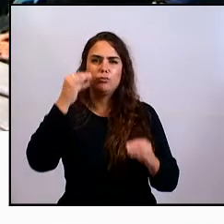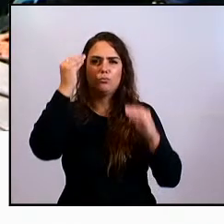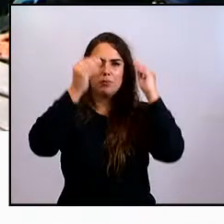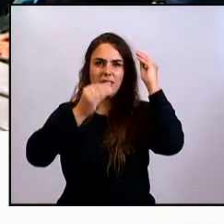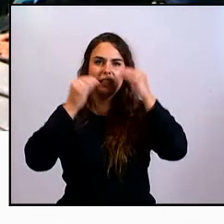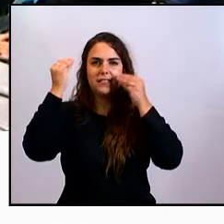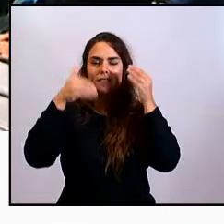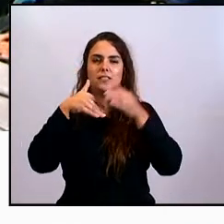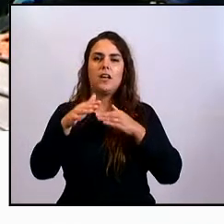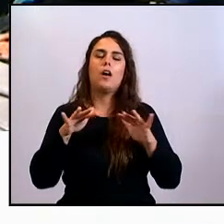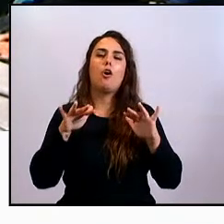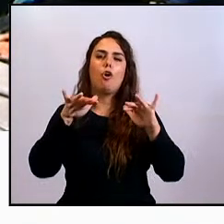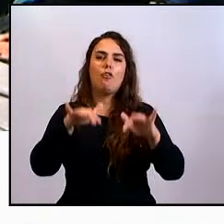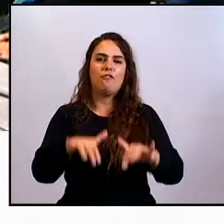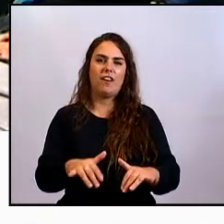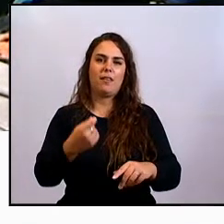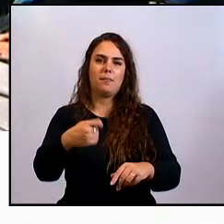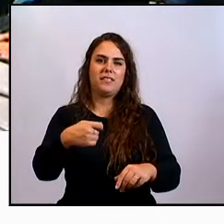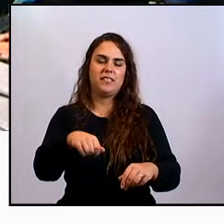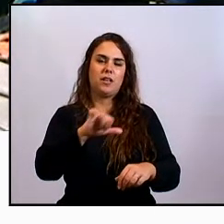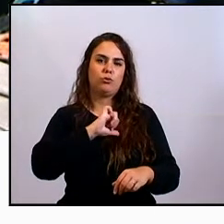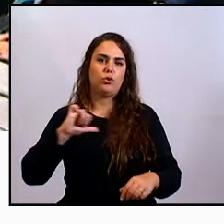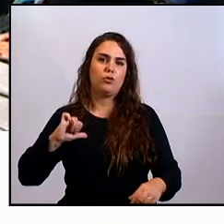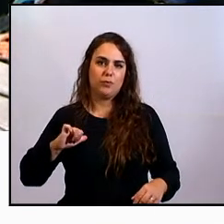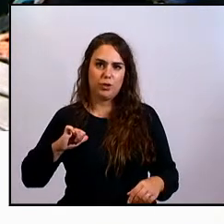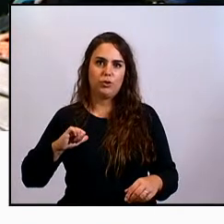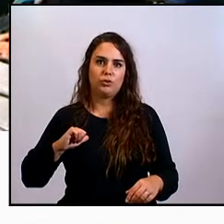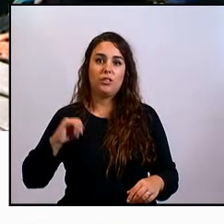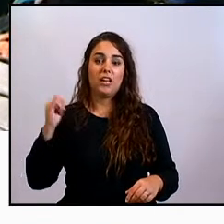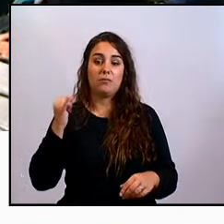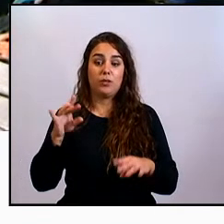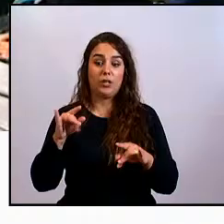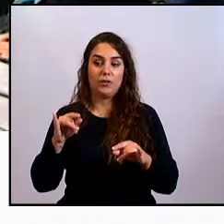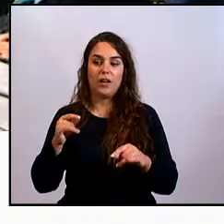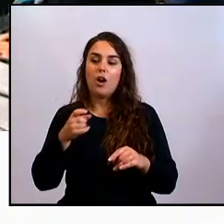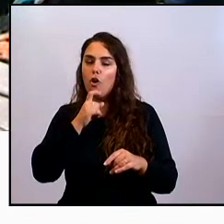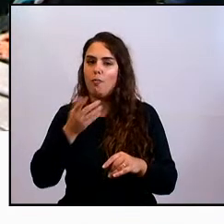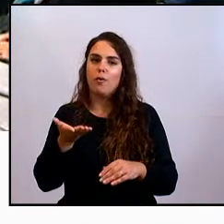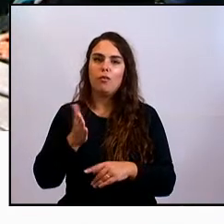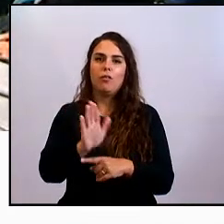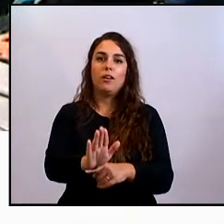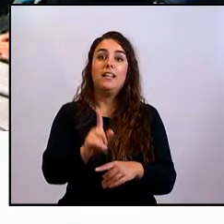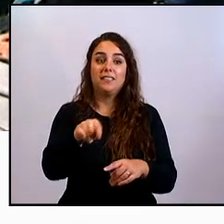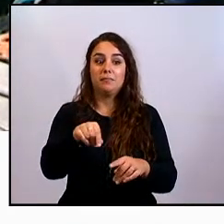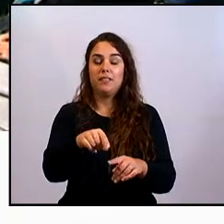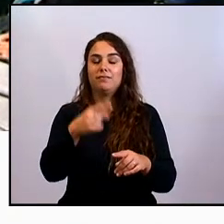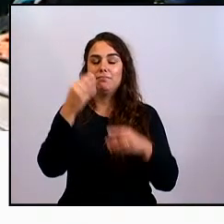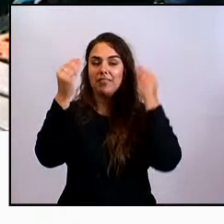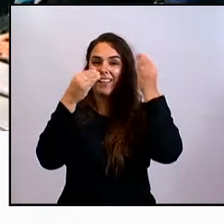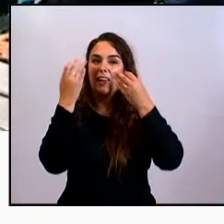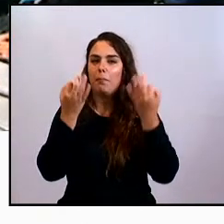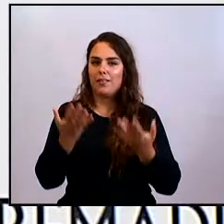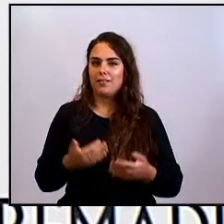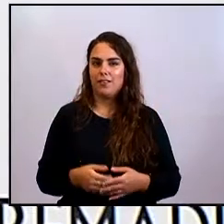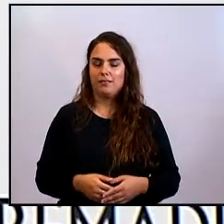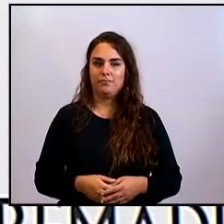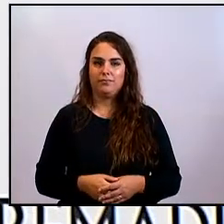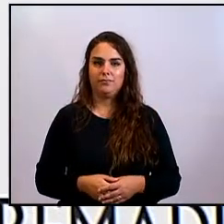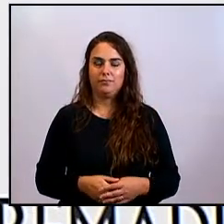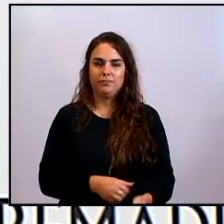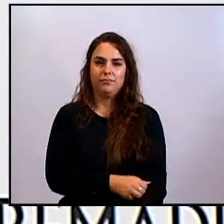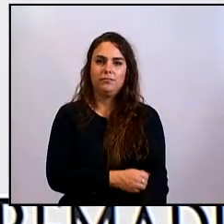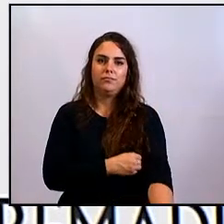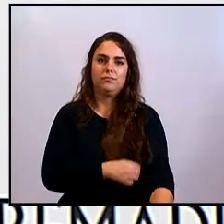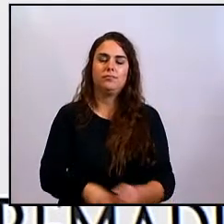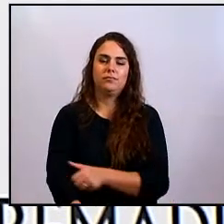la Conferencia de Presidentes Autonómicos, el Ejecutivo Regional, y sobre todo con qué expectativas. Bueno, yo